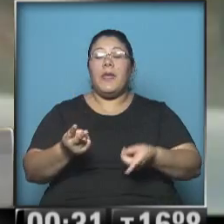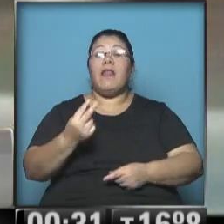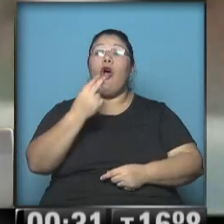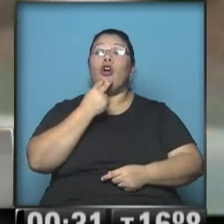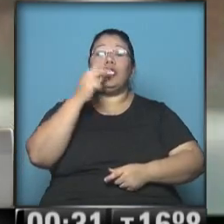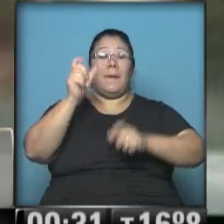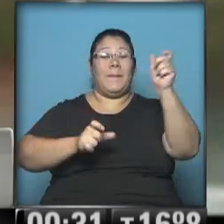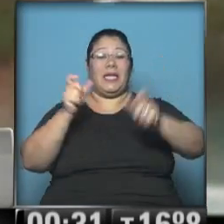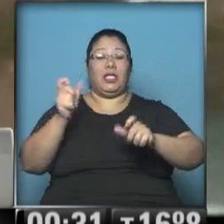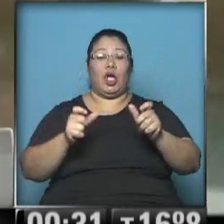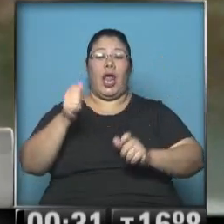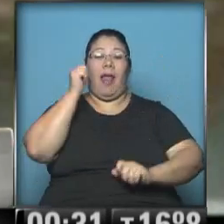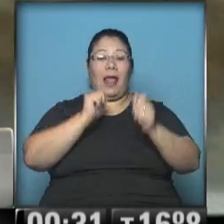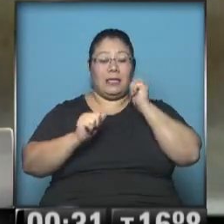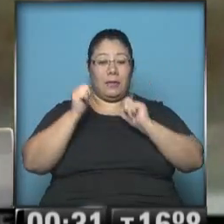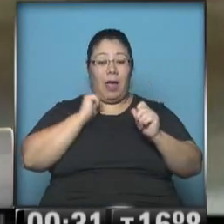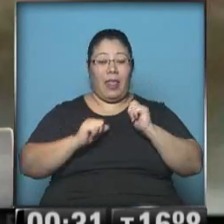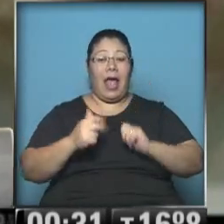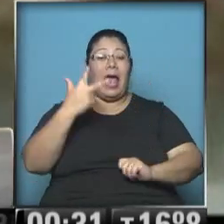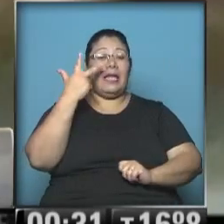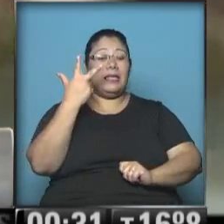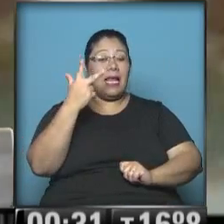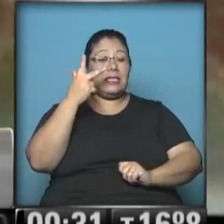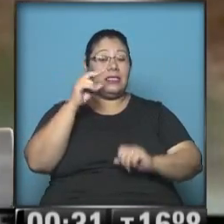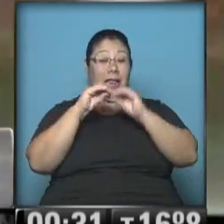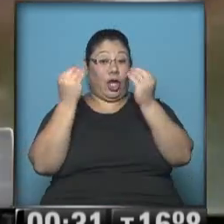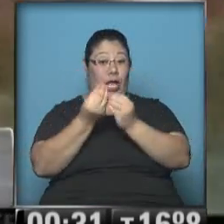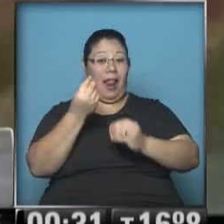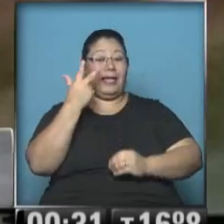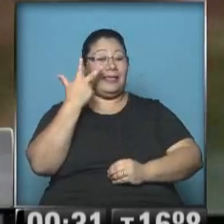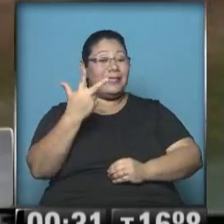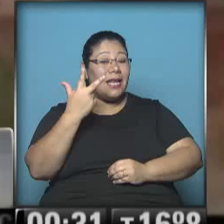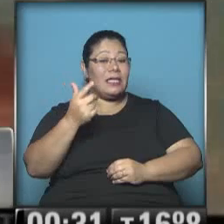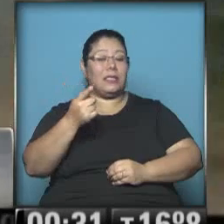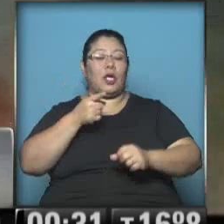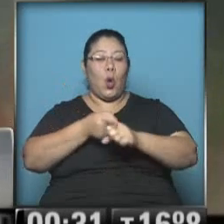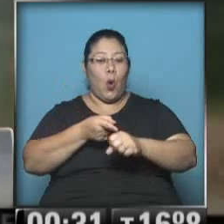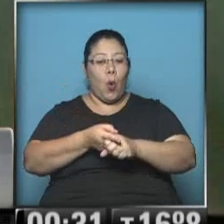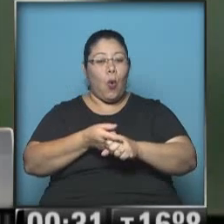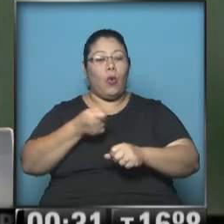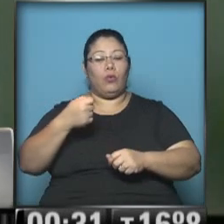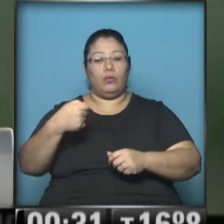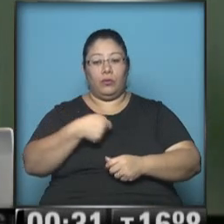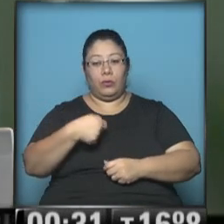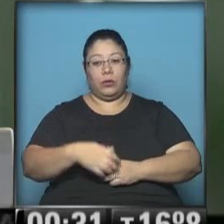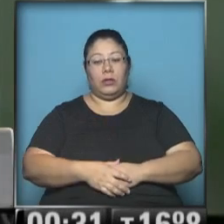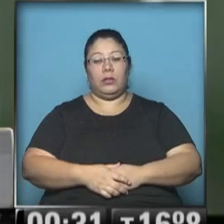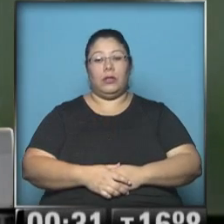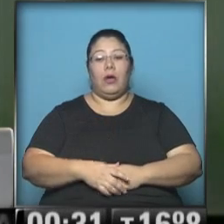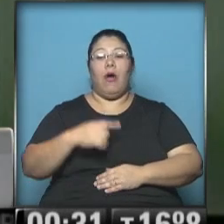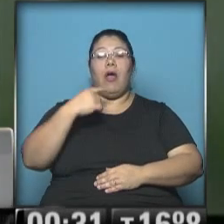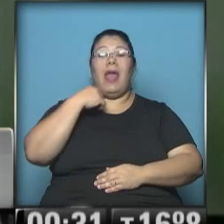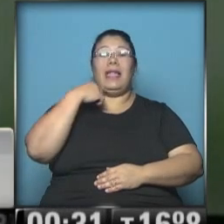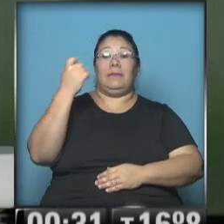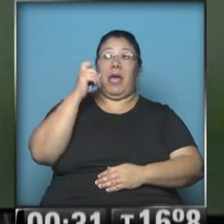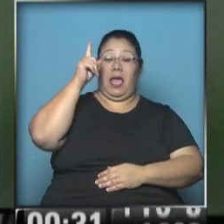arma blanca. Lamentablemente que naturalizamos ya tanto la violencia que hasta no llama la atención que pase, pero esto sucedió en Europa